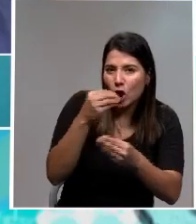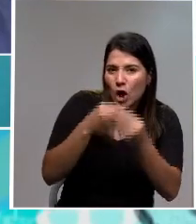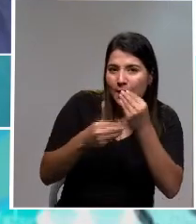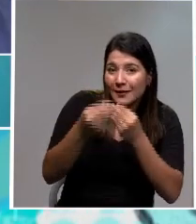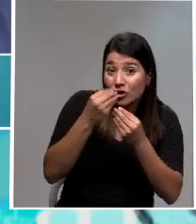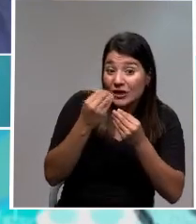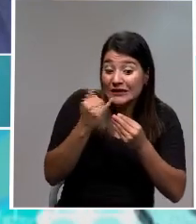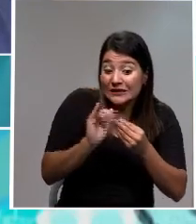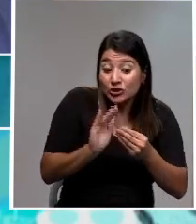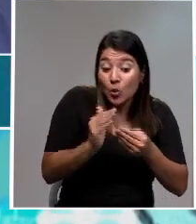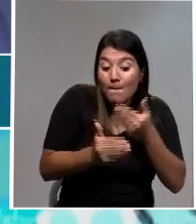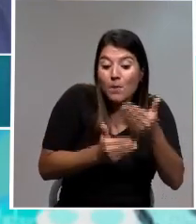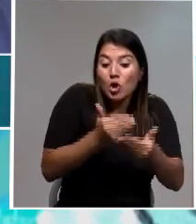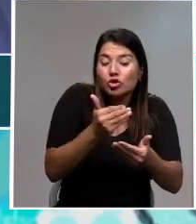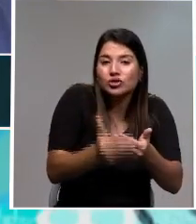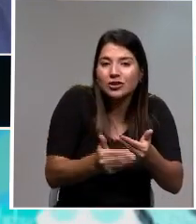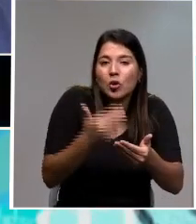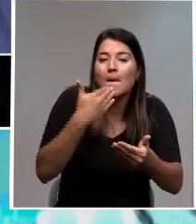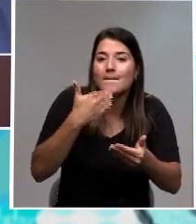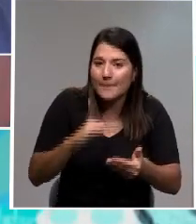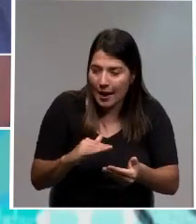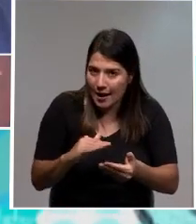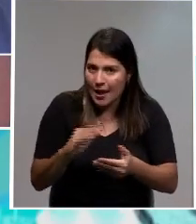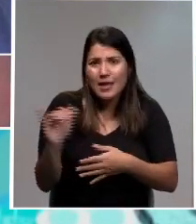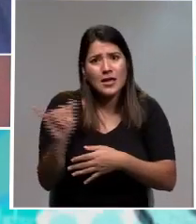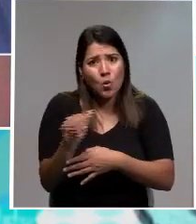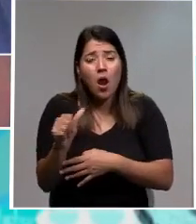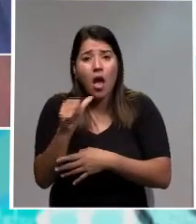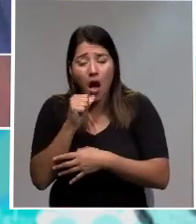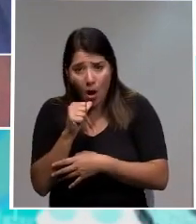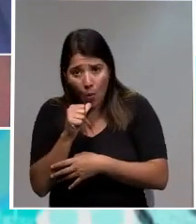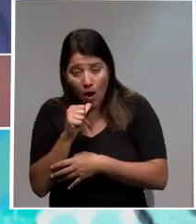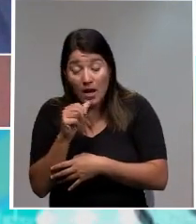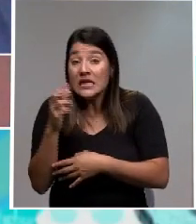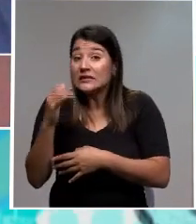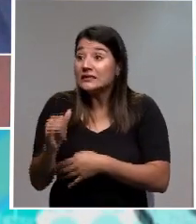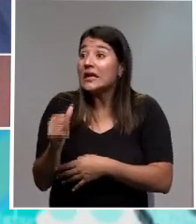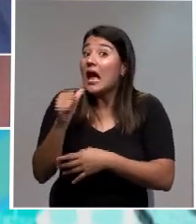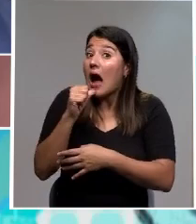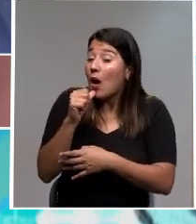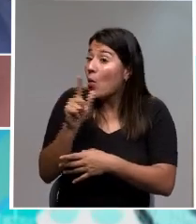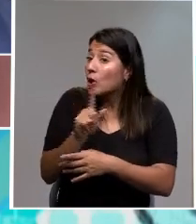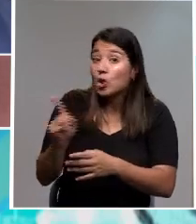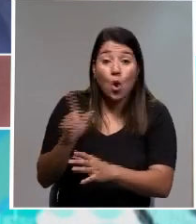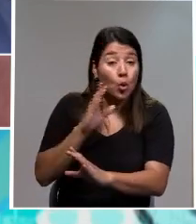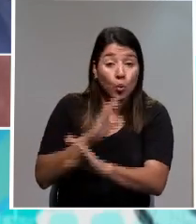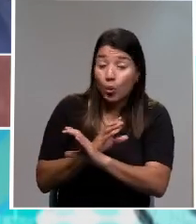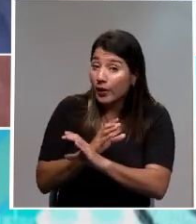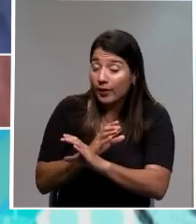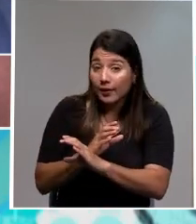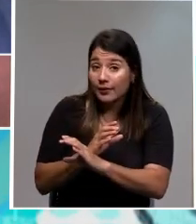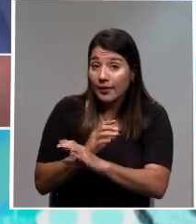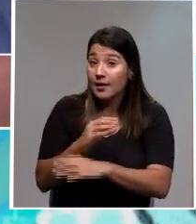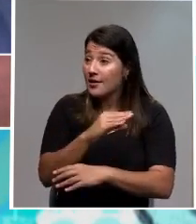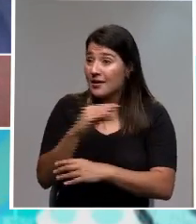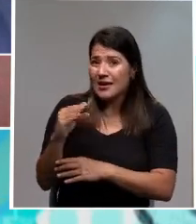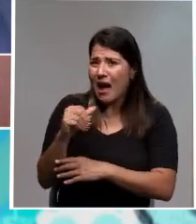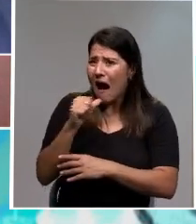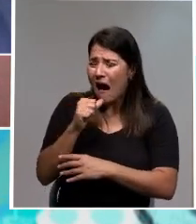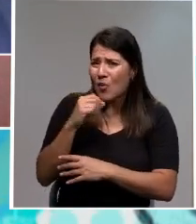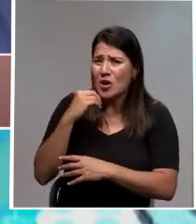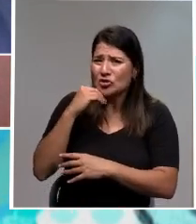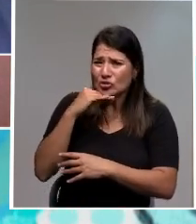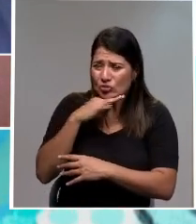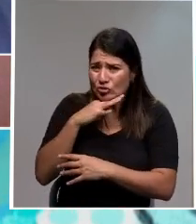mal procesados. Lo mismo pasa con las fuentes de agua. Si las fuentes de agua no se cuidan y se contaminan con